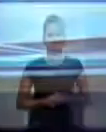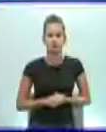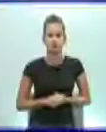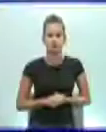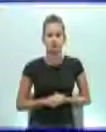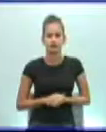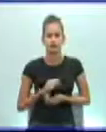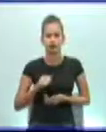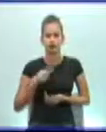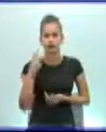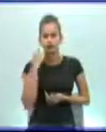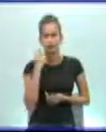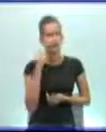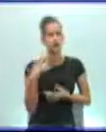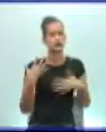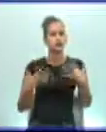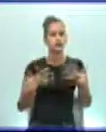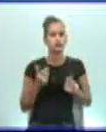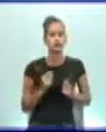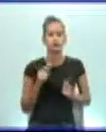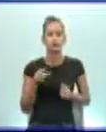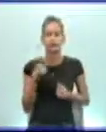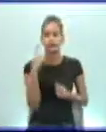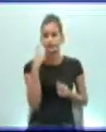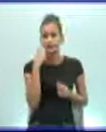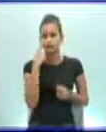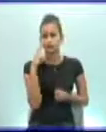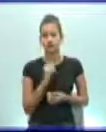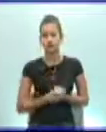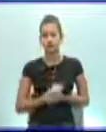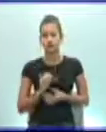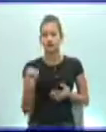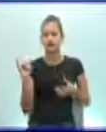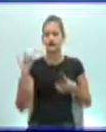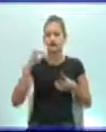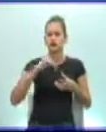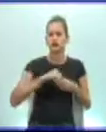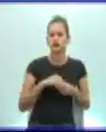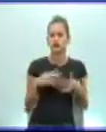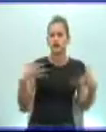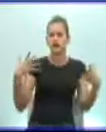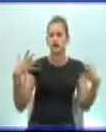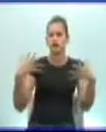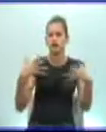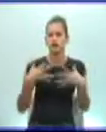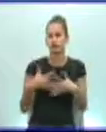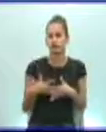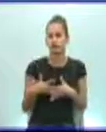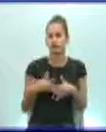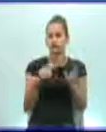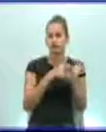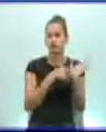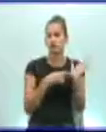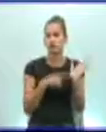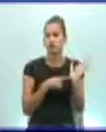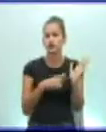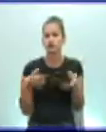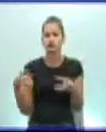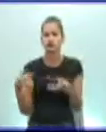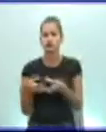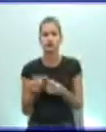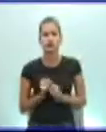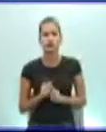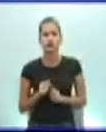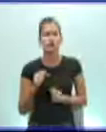ahora quiero presentarles un ejercicio donde vamos a estar viendo la inclusión, es decir, la relación entre elementos y conjuntos y entre conjuntos